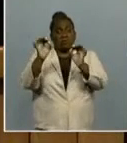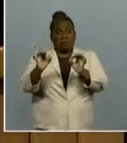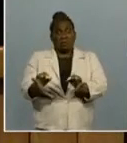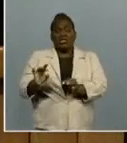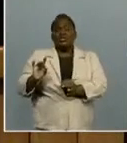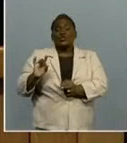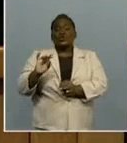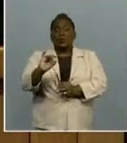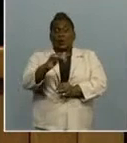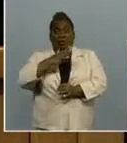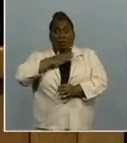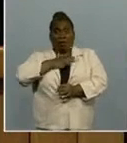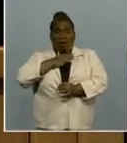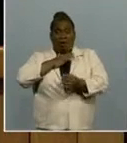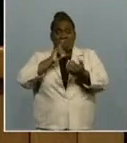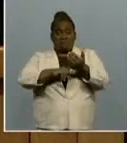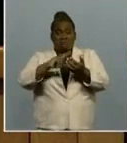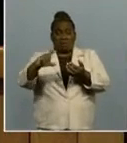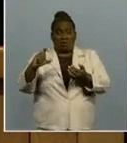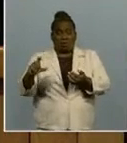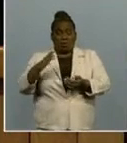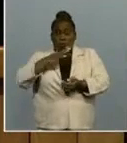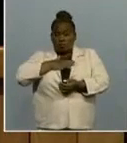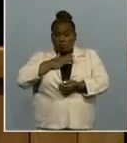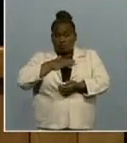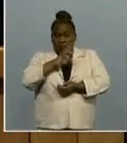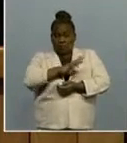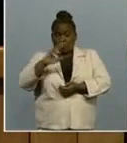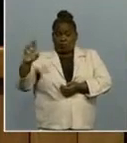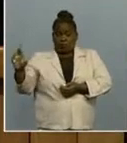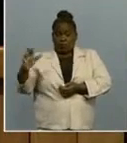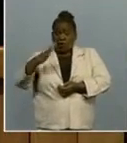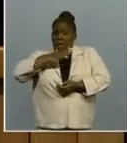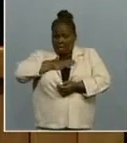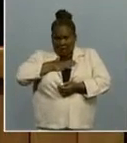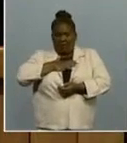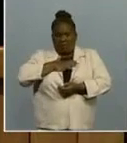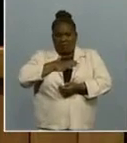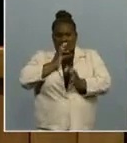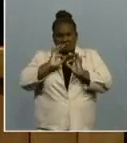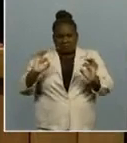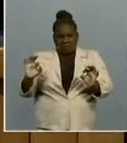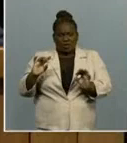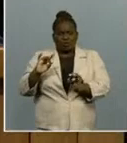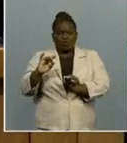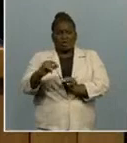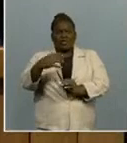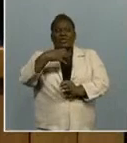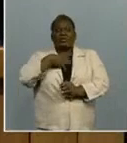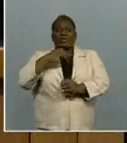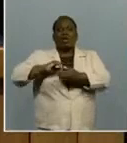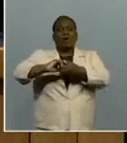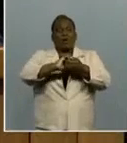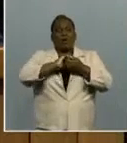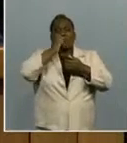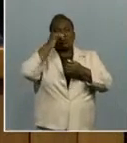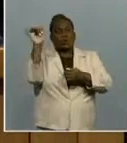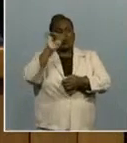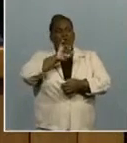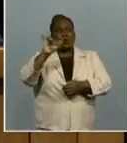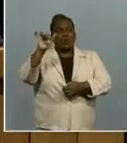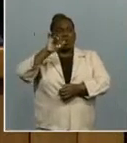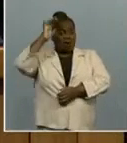sido una suerte para nuestro partido nuestra revolución y para mí que hayamos podido disponer de un compañero como raúl